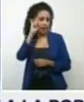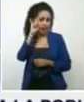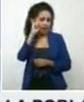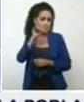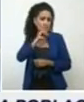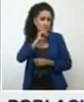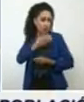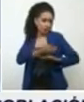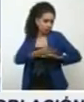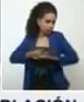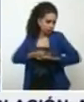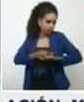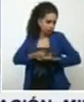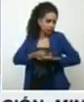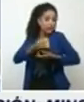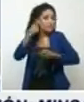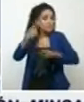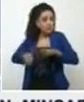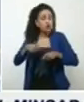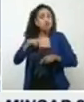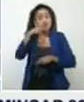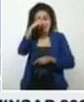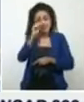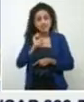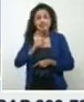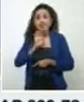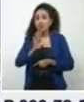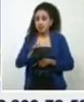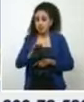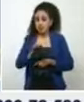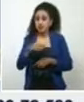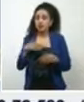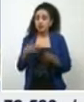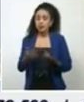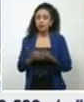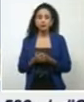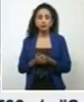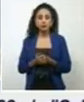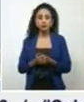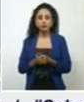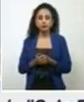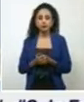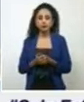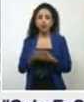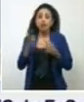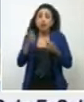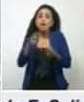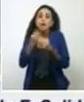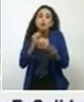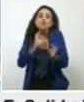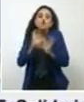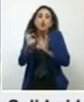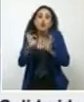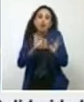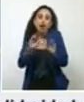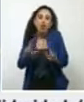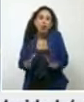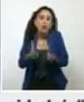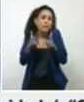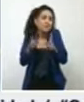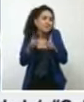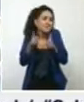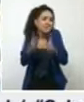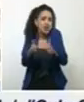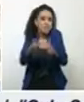Sí se plantea que tiene que tener el cumplimiento muy estricto de las